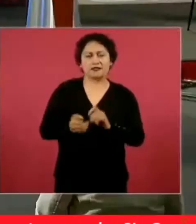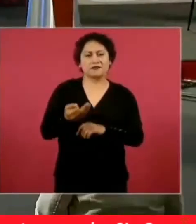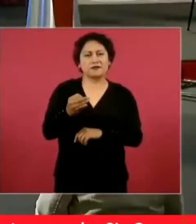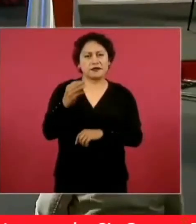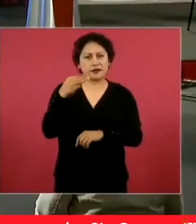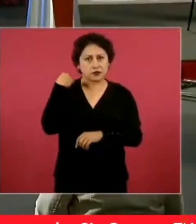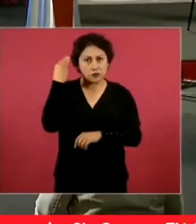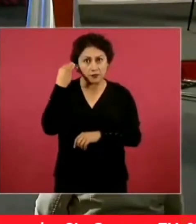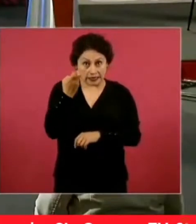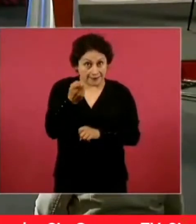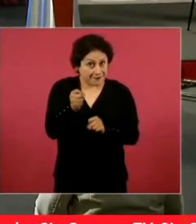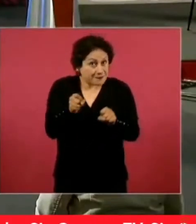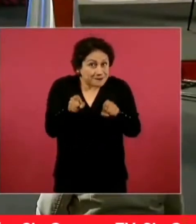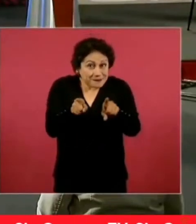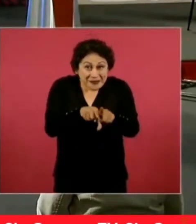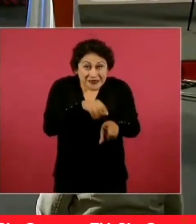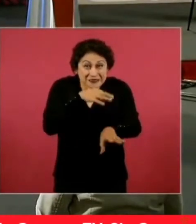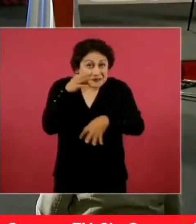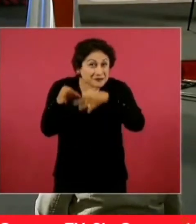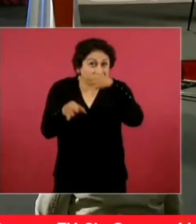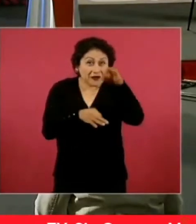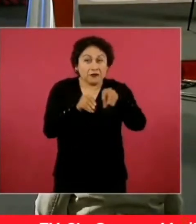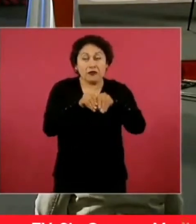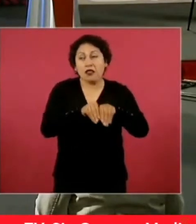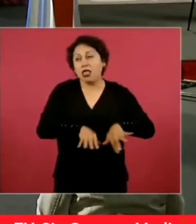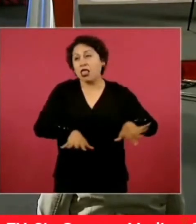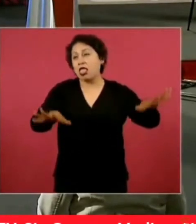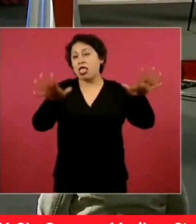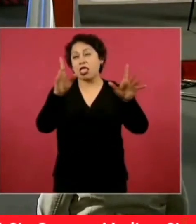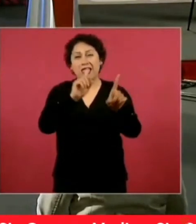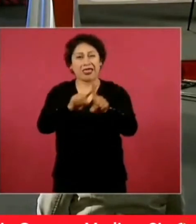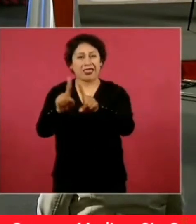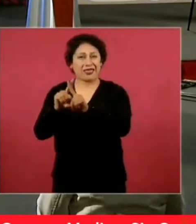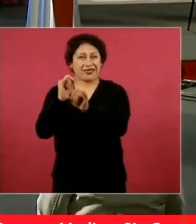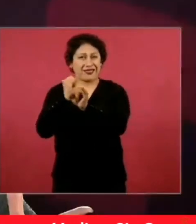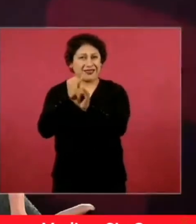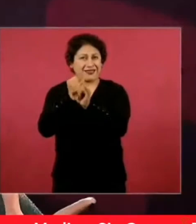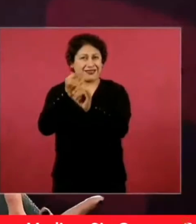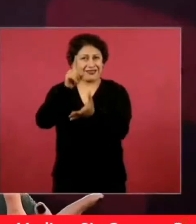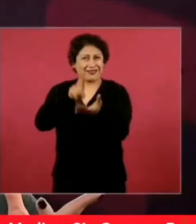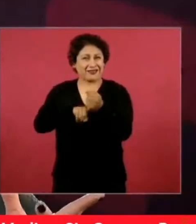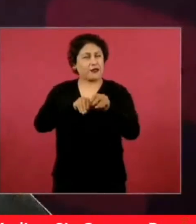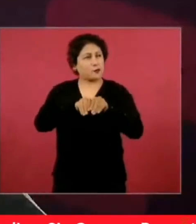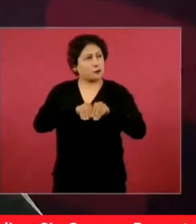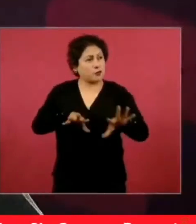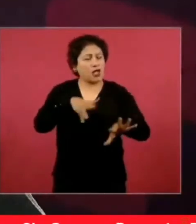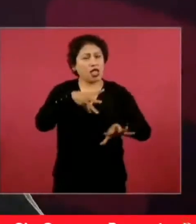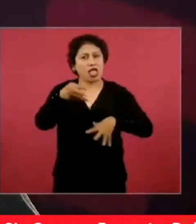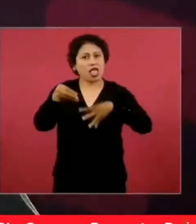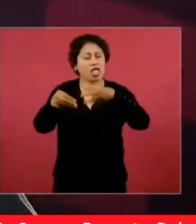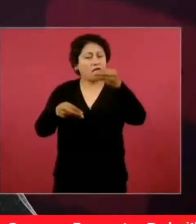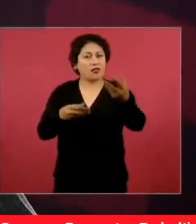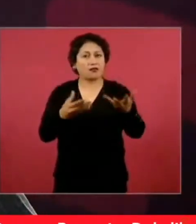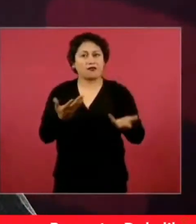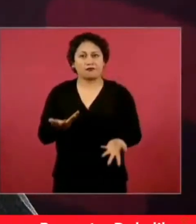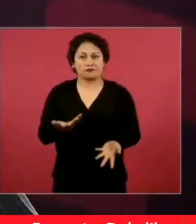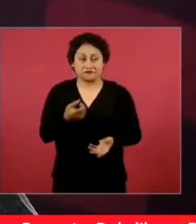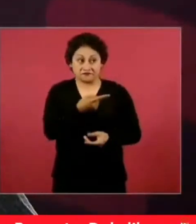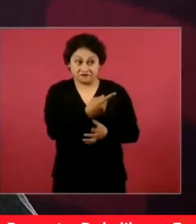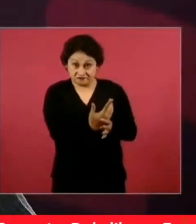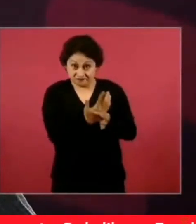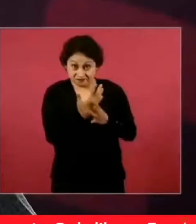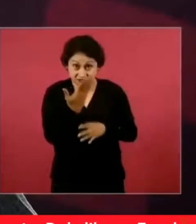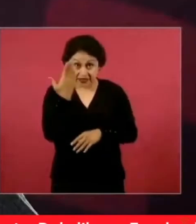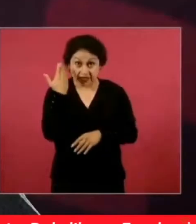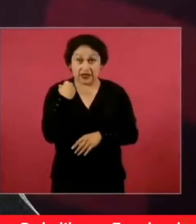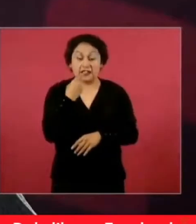esta noticia corrió también por Telegram y WhatsApp como pólvora? Ellos decían que se quería